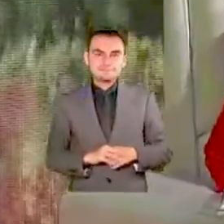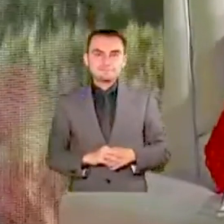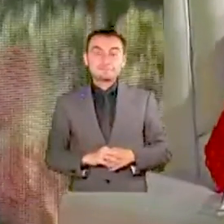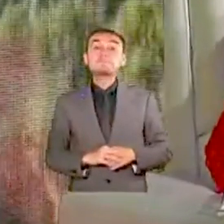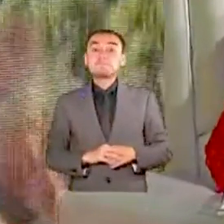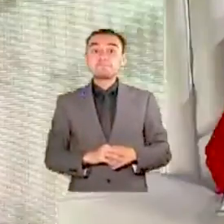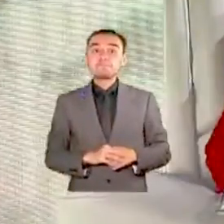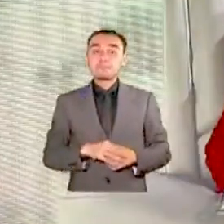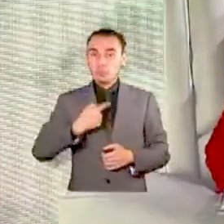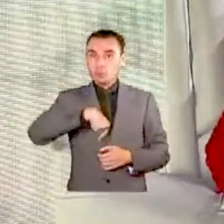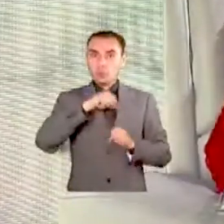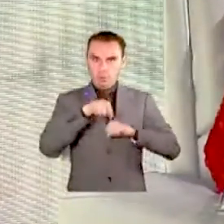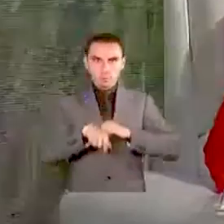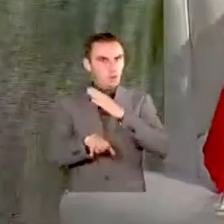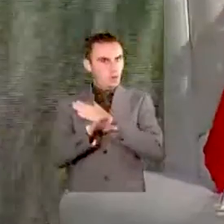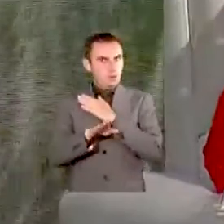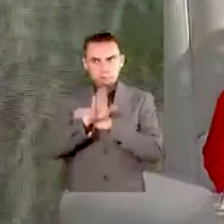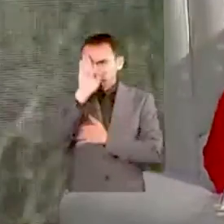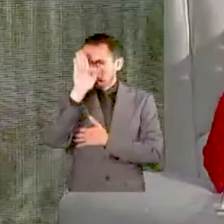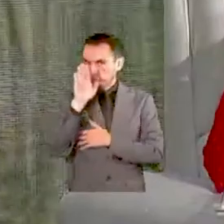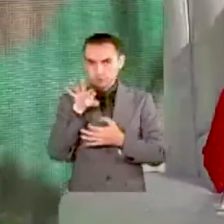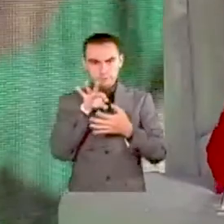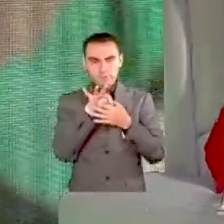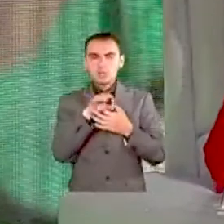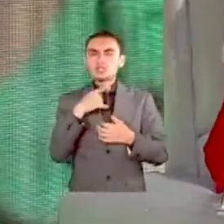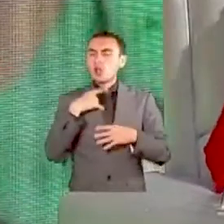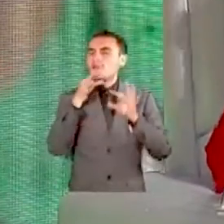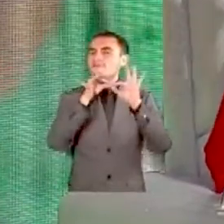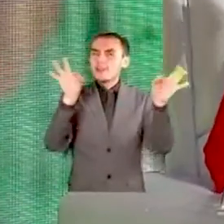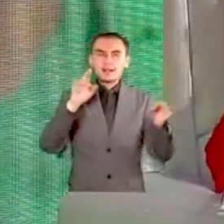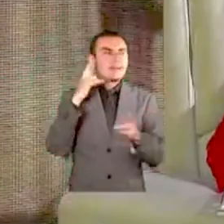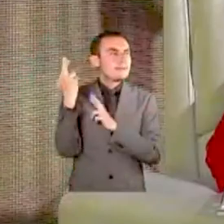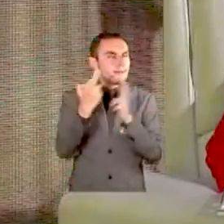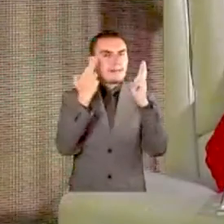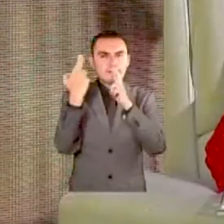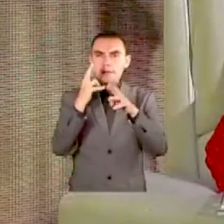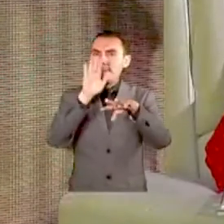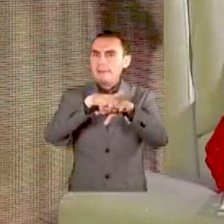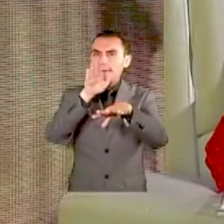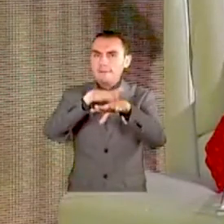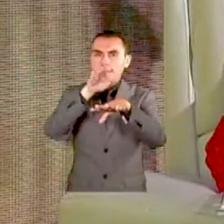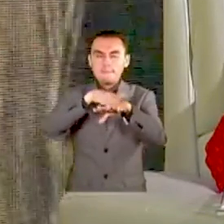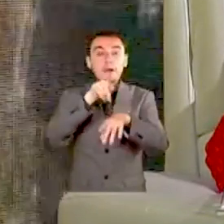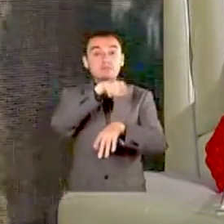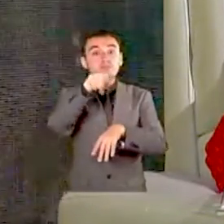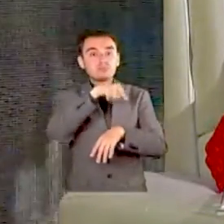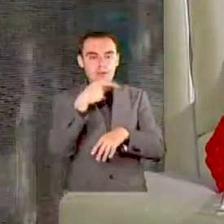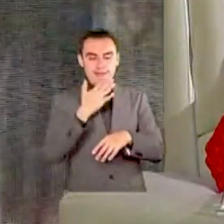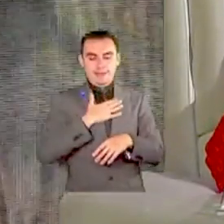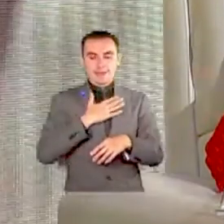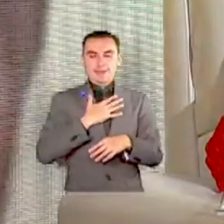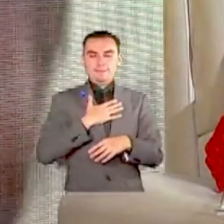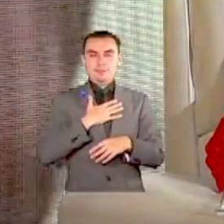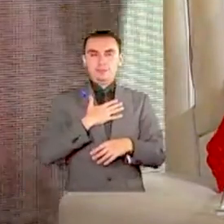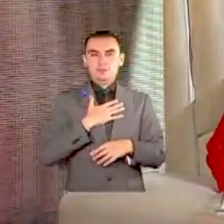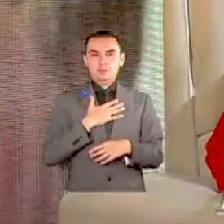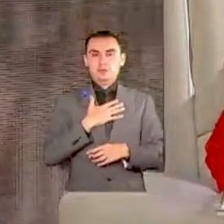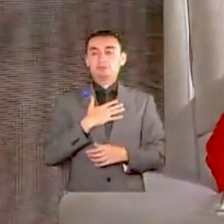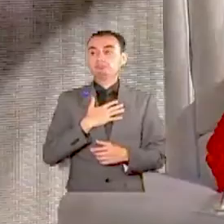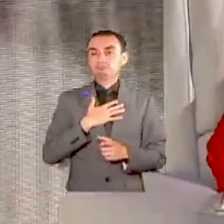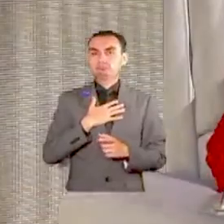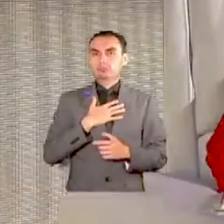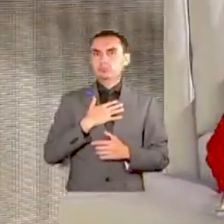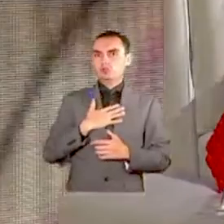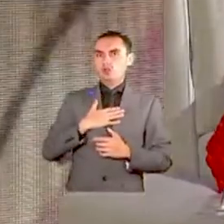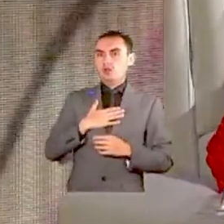creo que podemos seguir adelante nosotros. Yo siempre tengo una frase y la he repetido muchas veces y les decía a mi gente en la Procuraduría